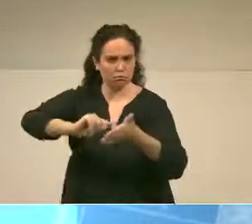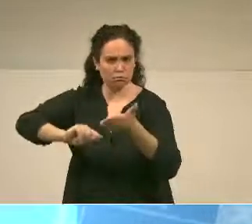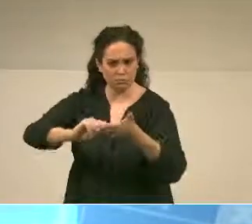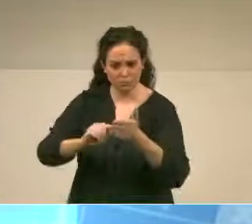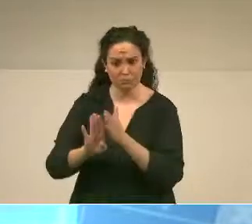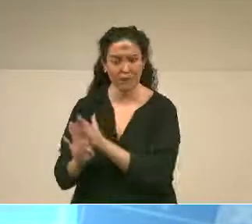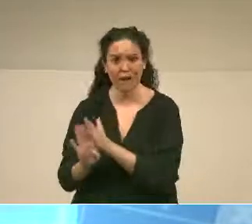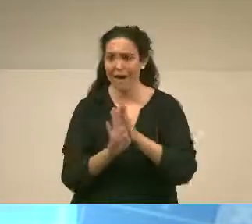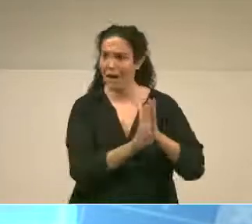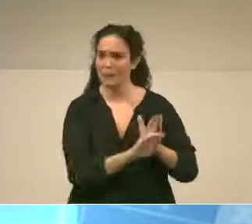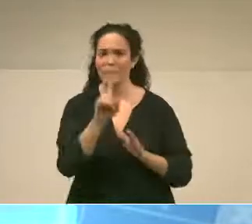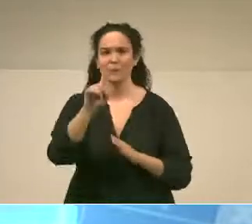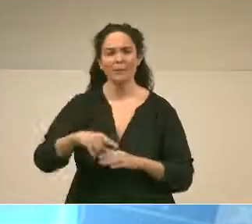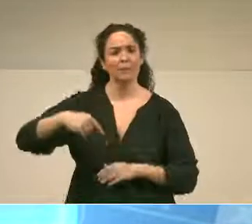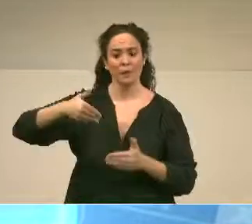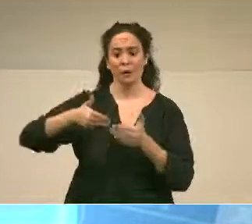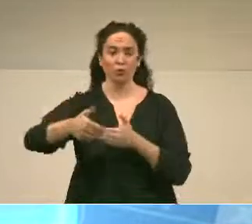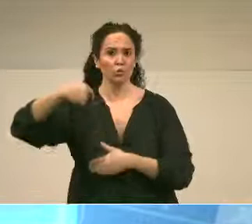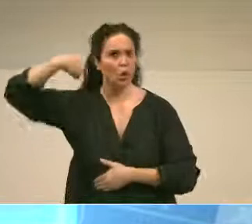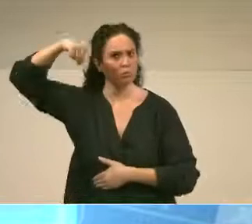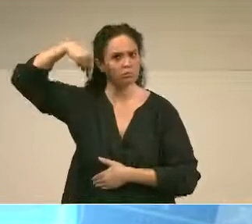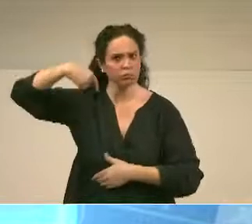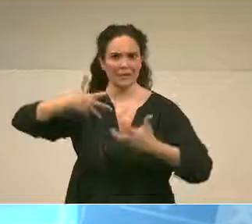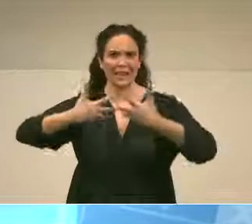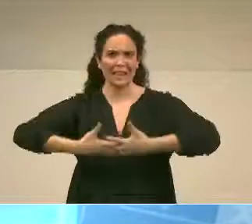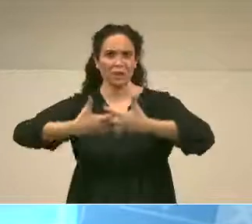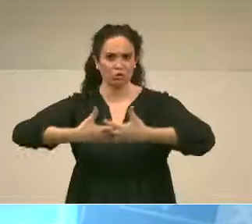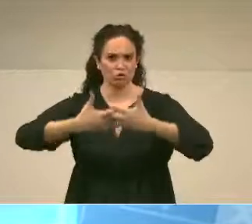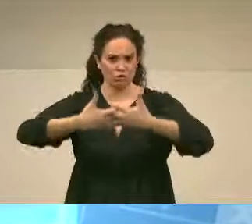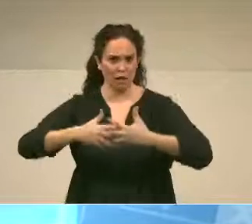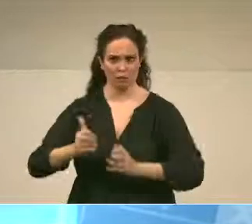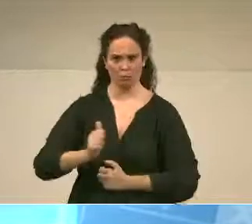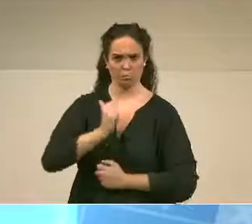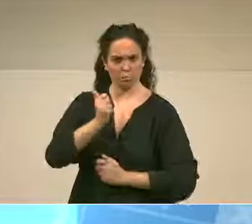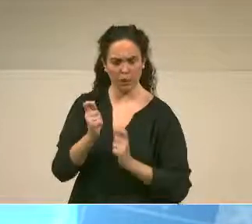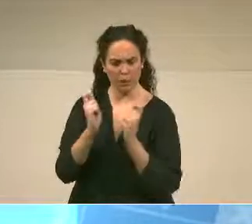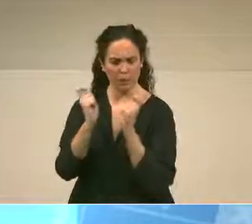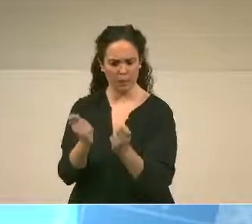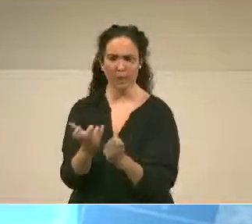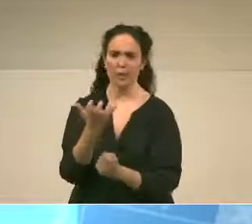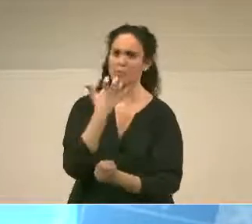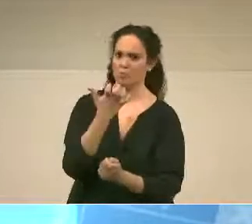doktorego industrialak egiteko aukera. Hau da, dagoeneko goimailako